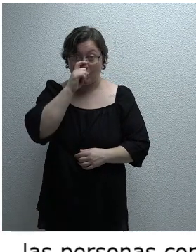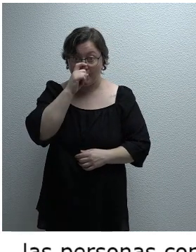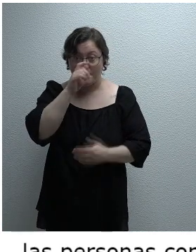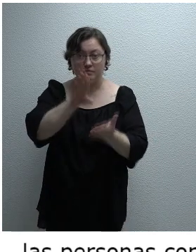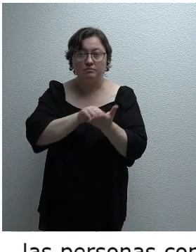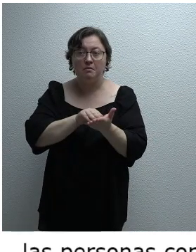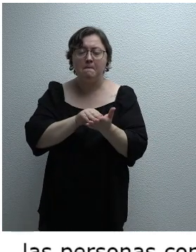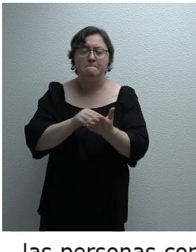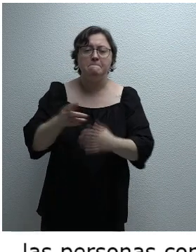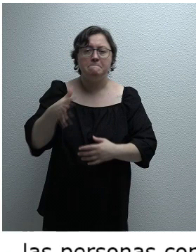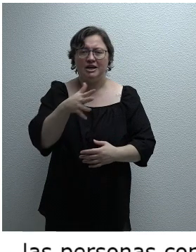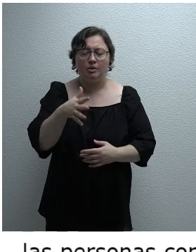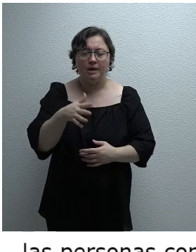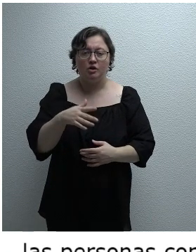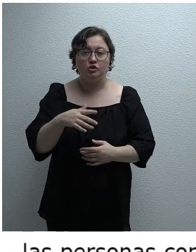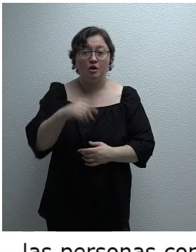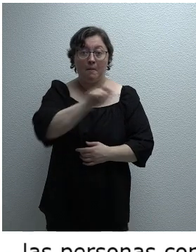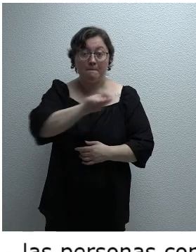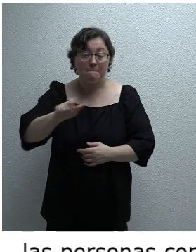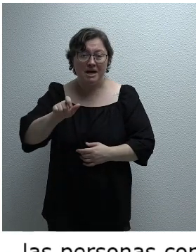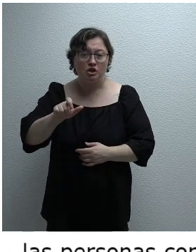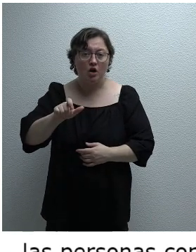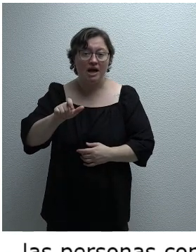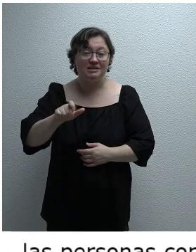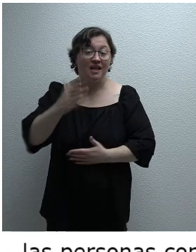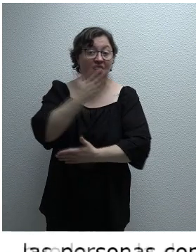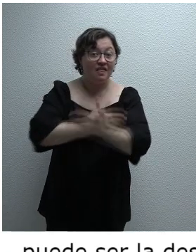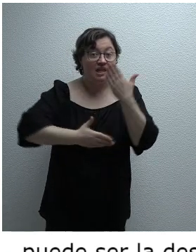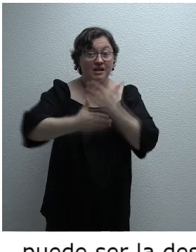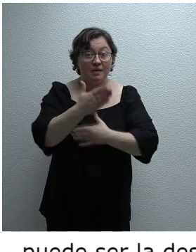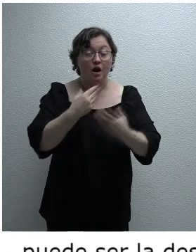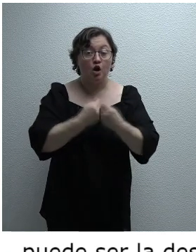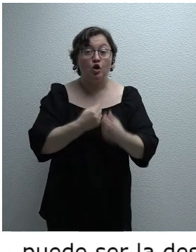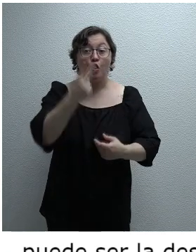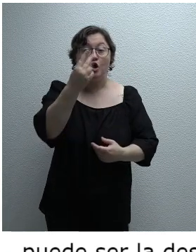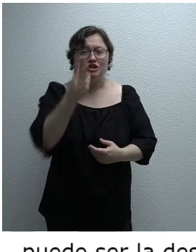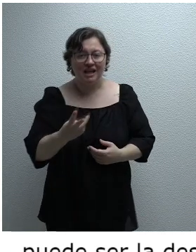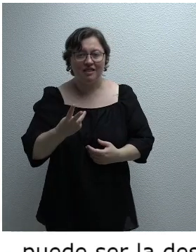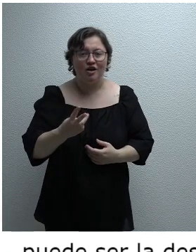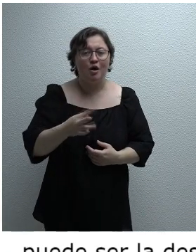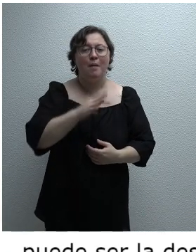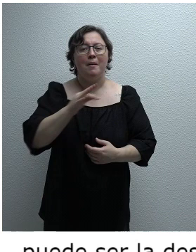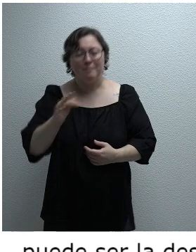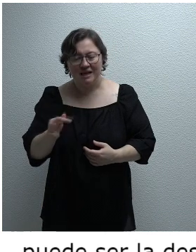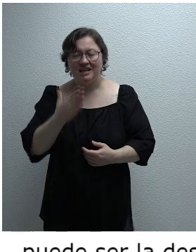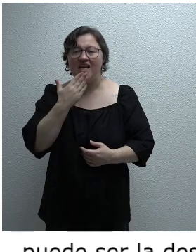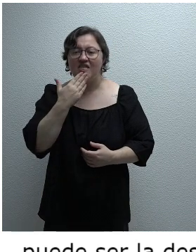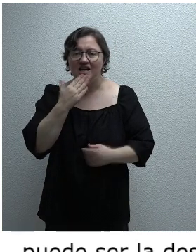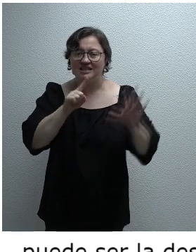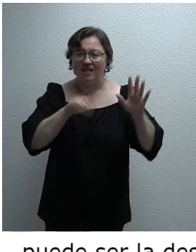en torno al dos tercios de las personas con discapacidad ya son mayores de 65